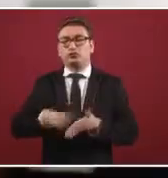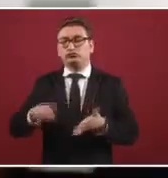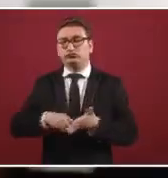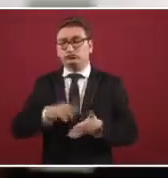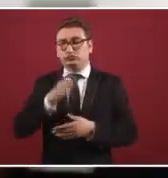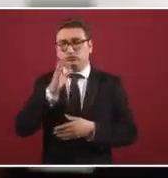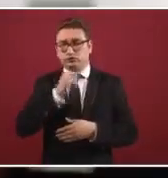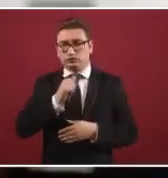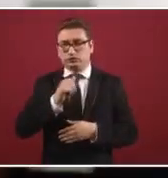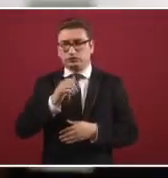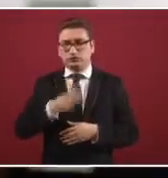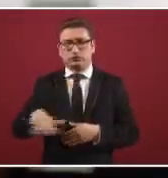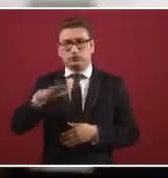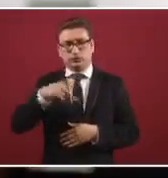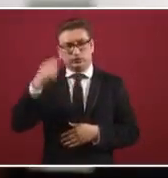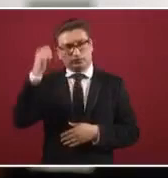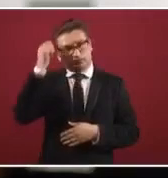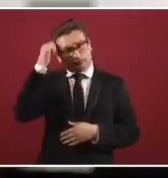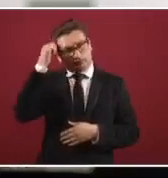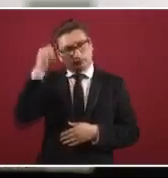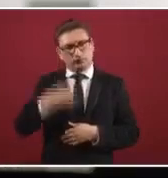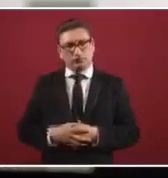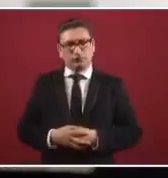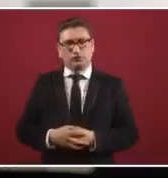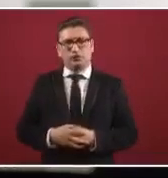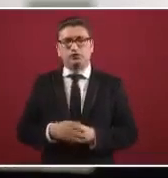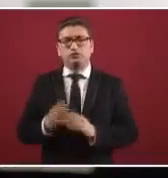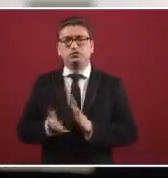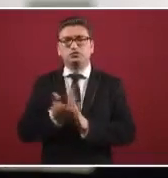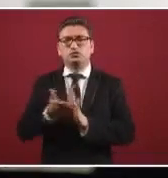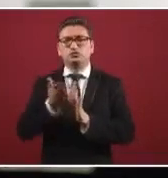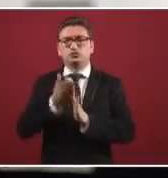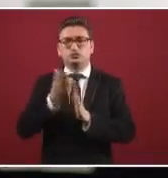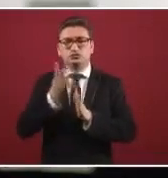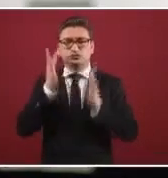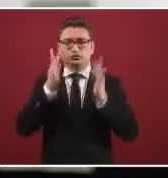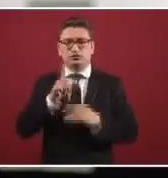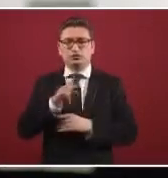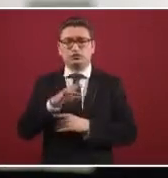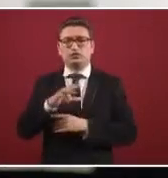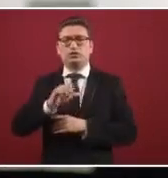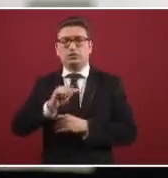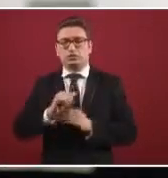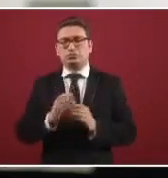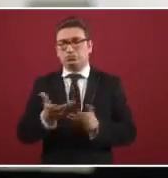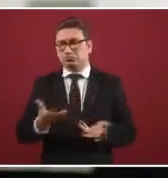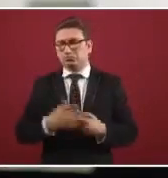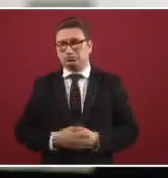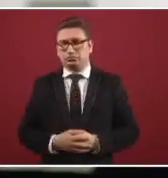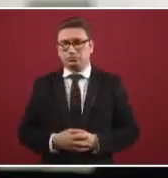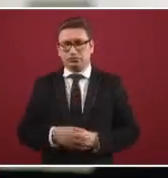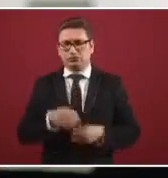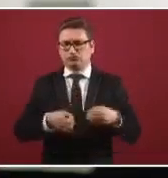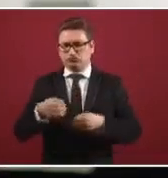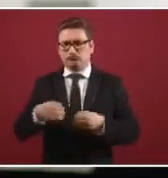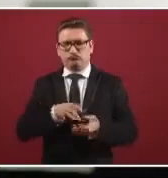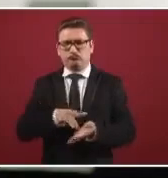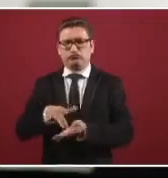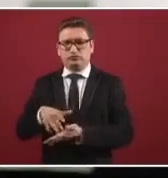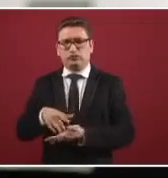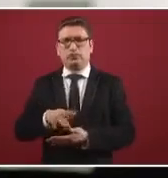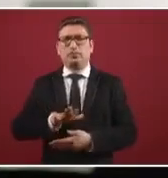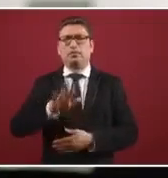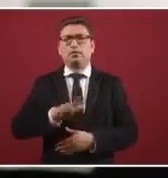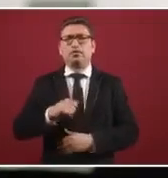internacional en Texcoco y la construcción del aeropuerto de Santa Lucía. Al parecer, el poder